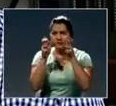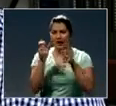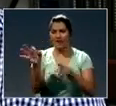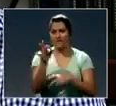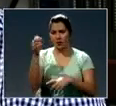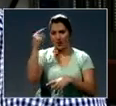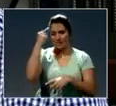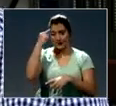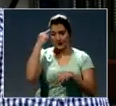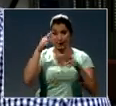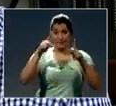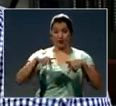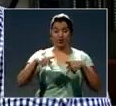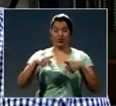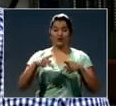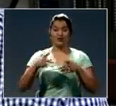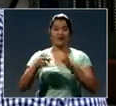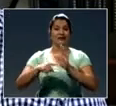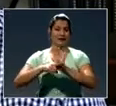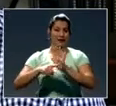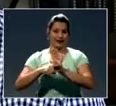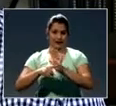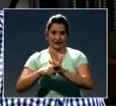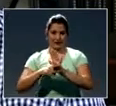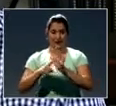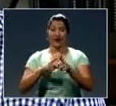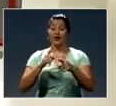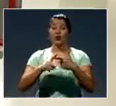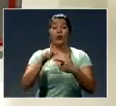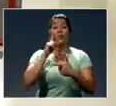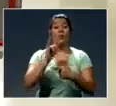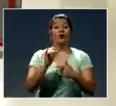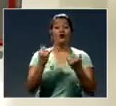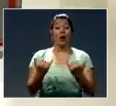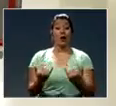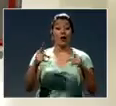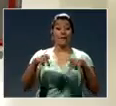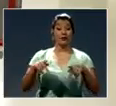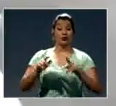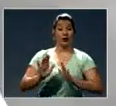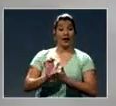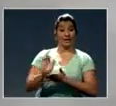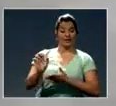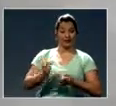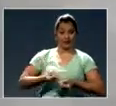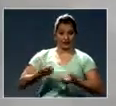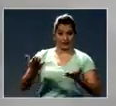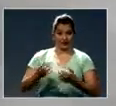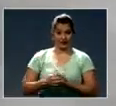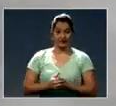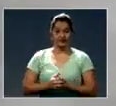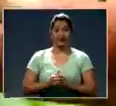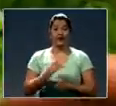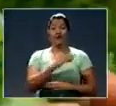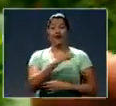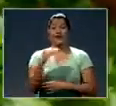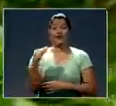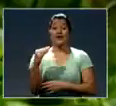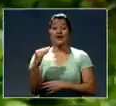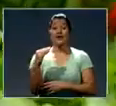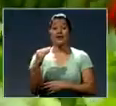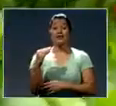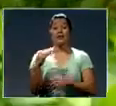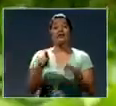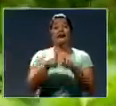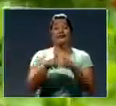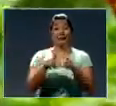provocado que se contenga los gastos que estamos haciendo tanto en consumo como en inversión. Y a nivel de la demanda